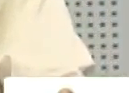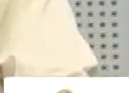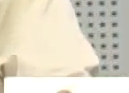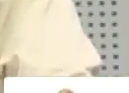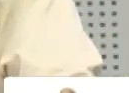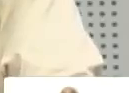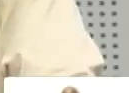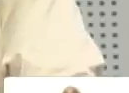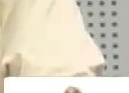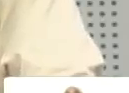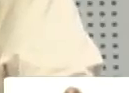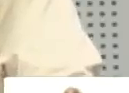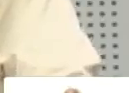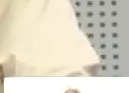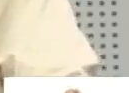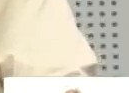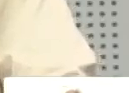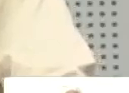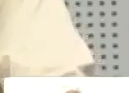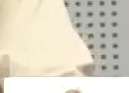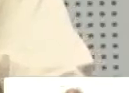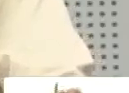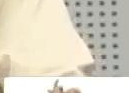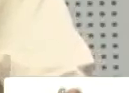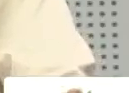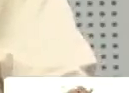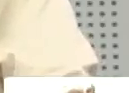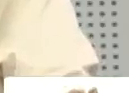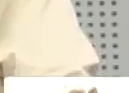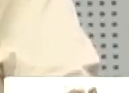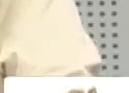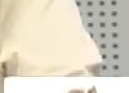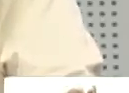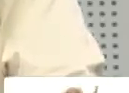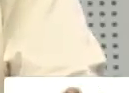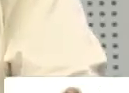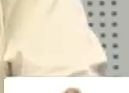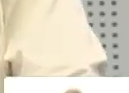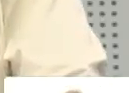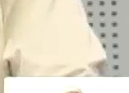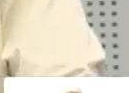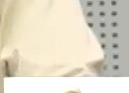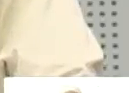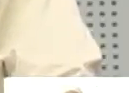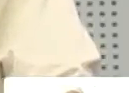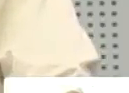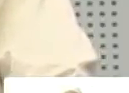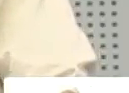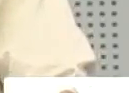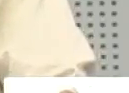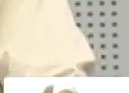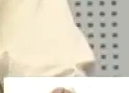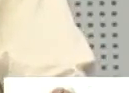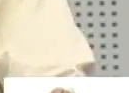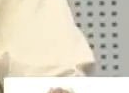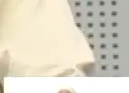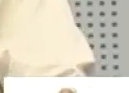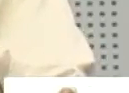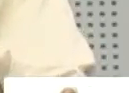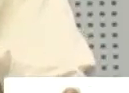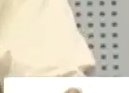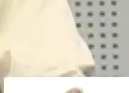2004, el comandante en jefe Fidel Castro Ruz y nuestro amado comandante